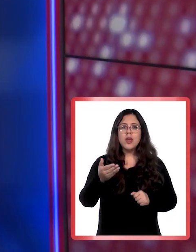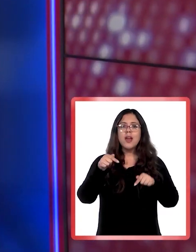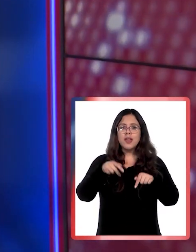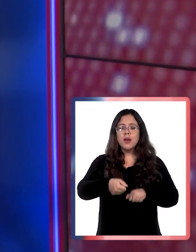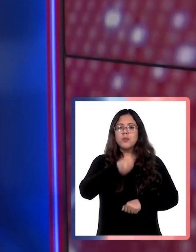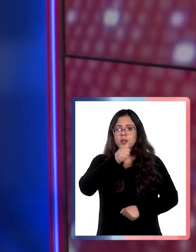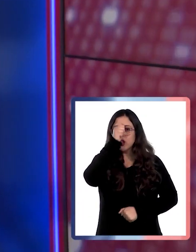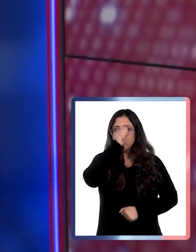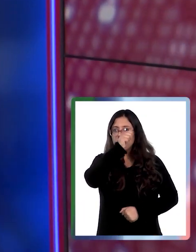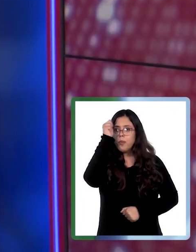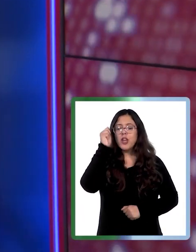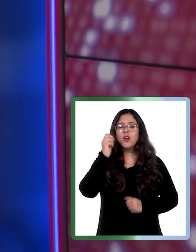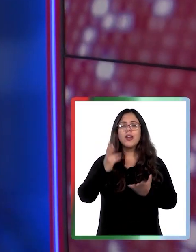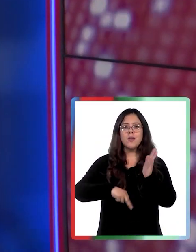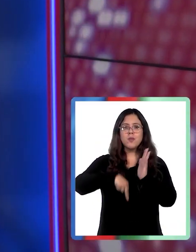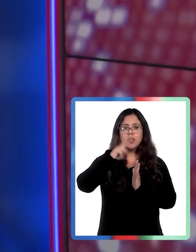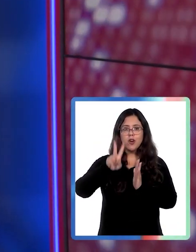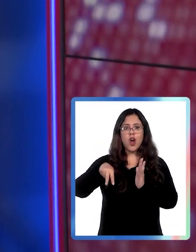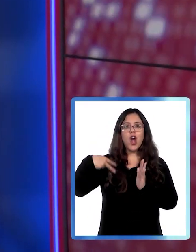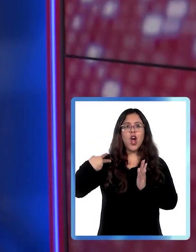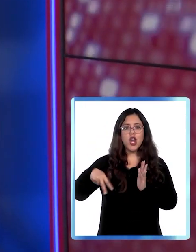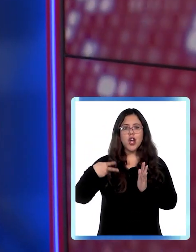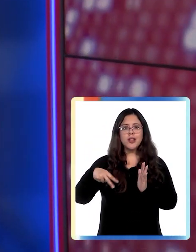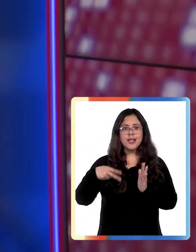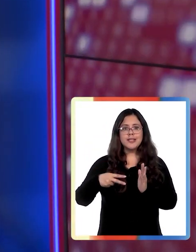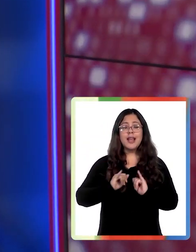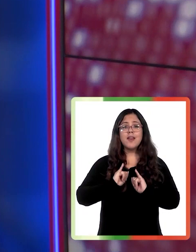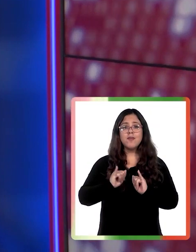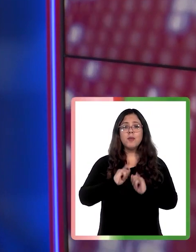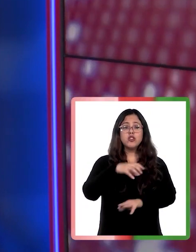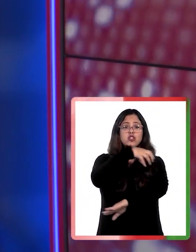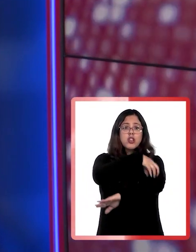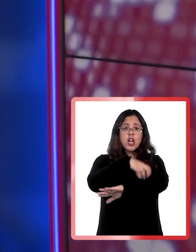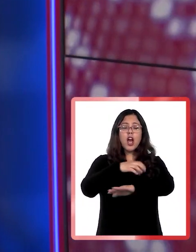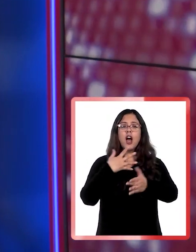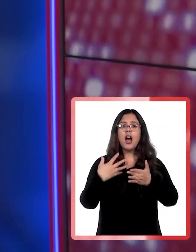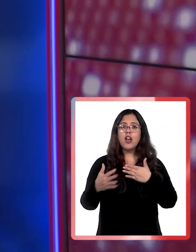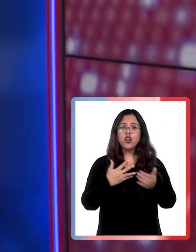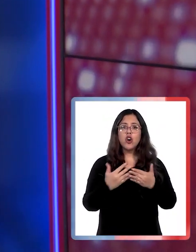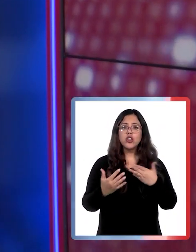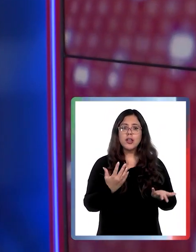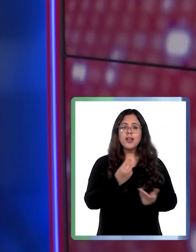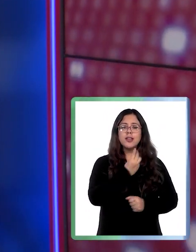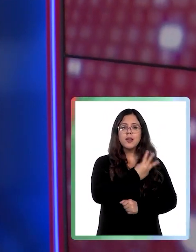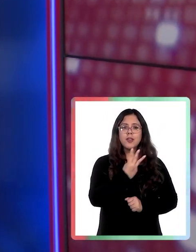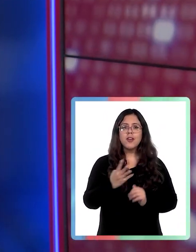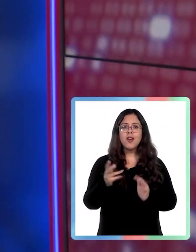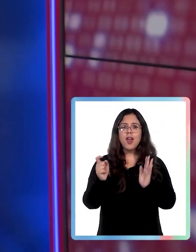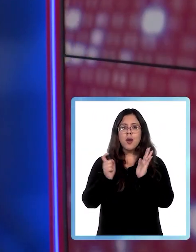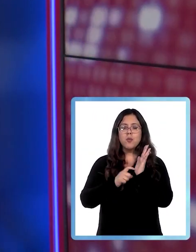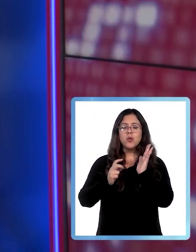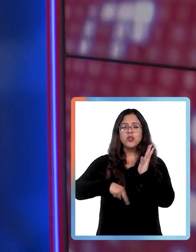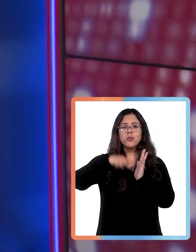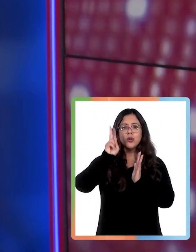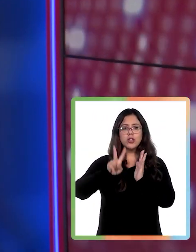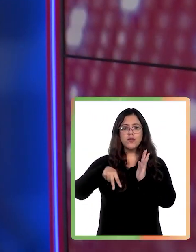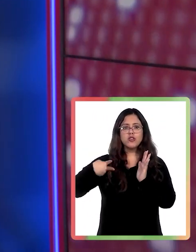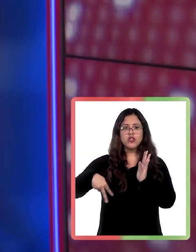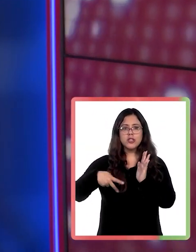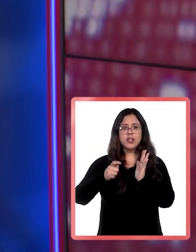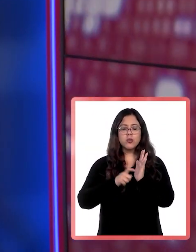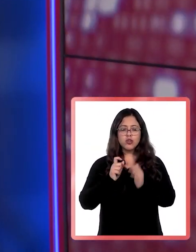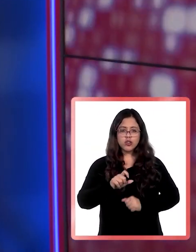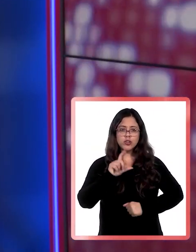Muchas gracias por acompañarnos en una nueva edición de la entrevista del domingo en Portavoz Noticias. La información de las regiones la pueden encontrar en nuestra página